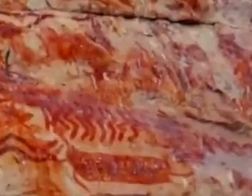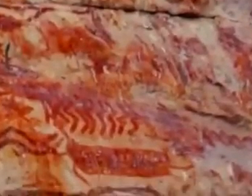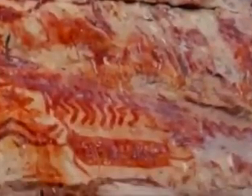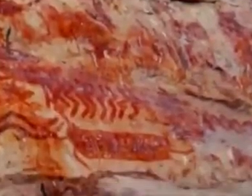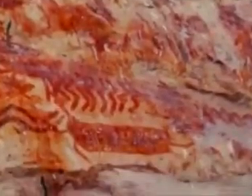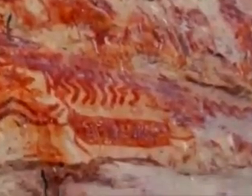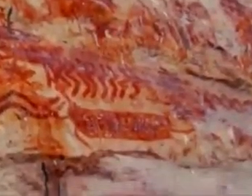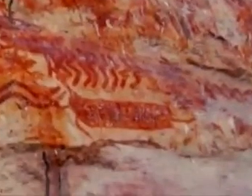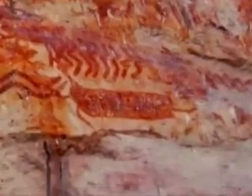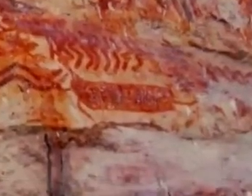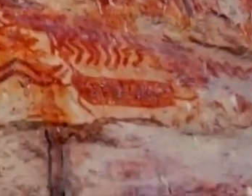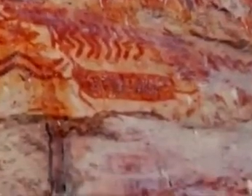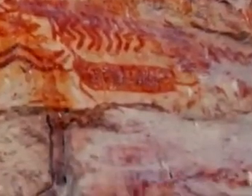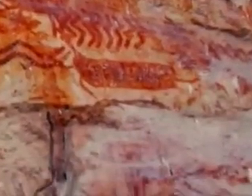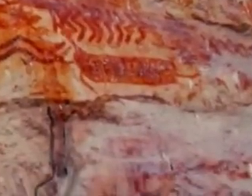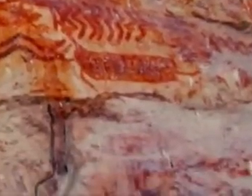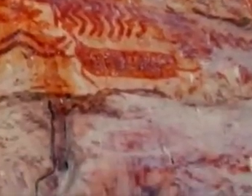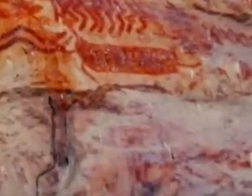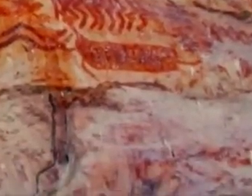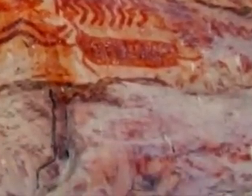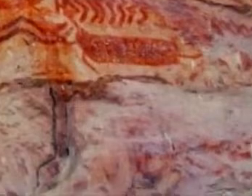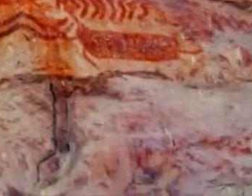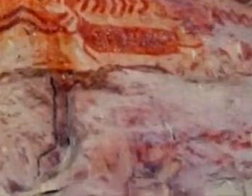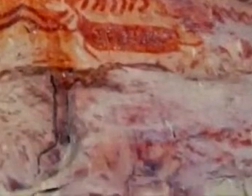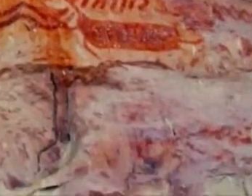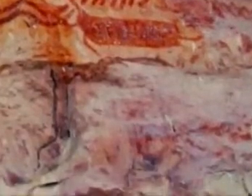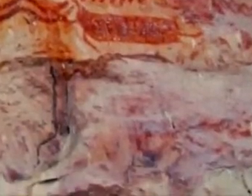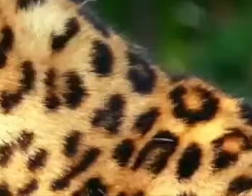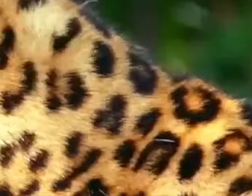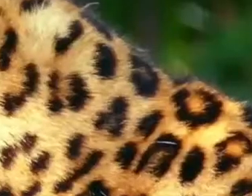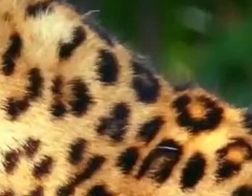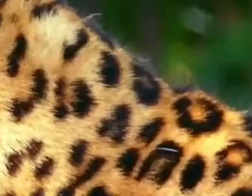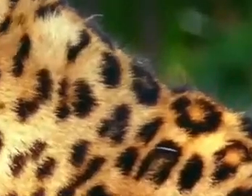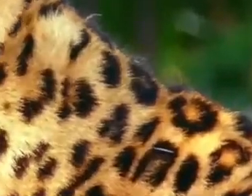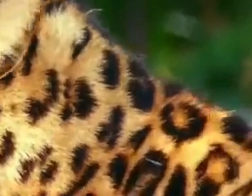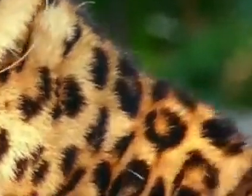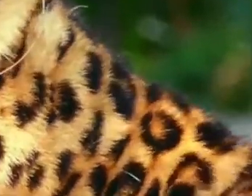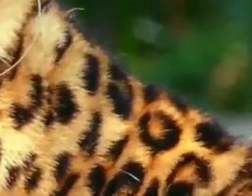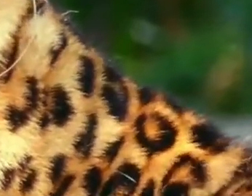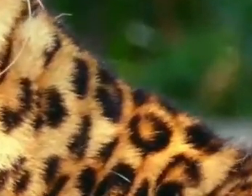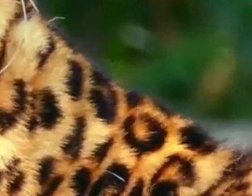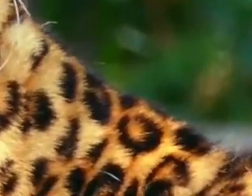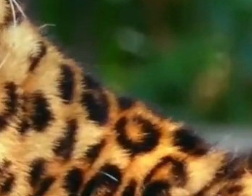importante valorar la conservación de este patrimonio.